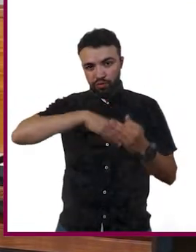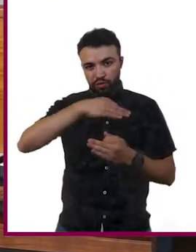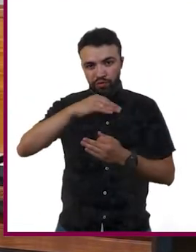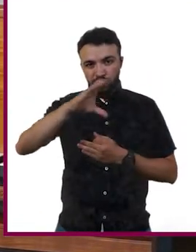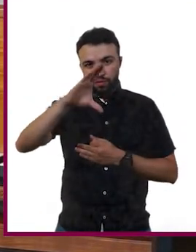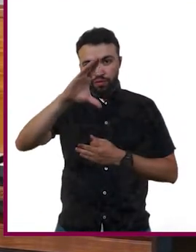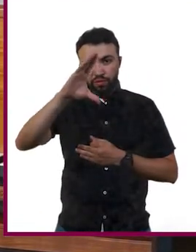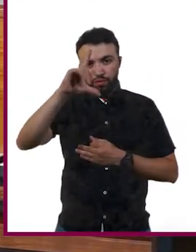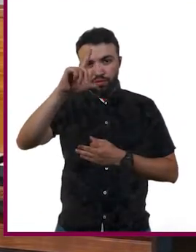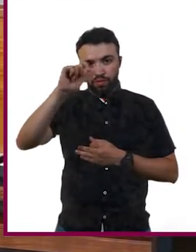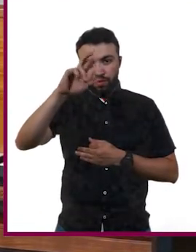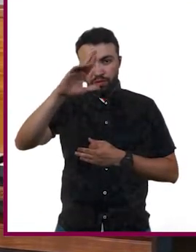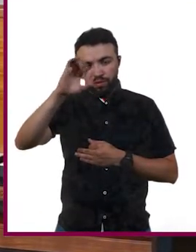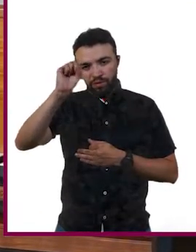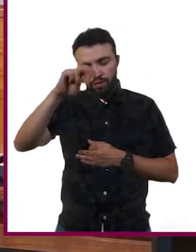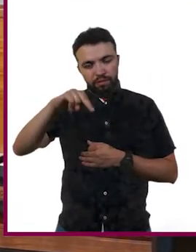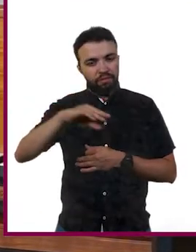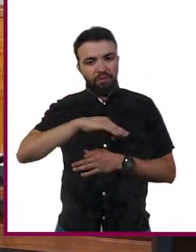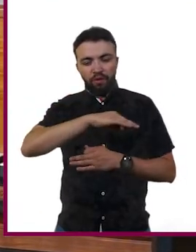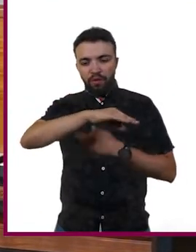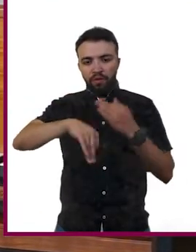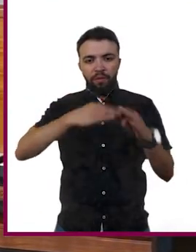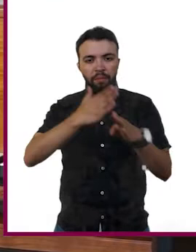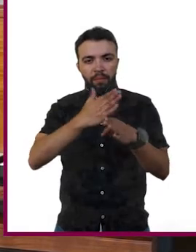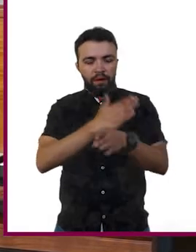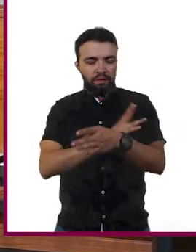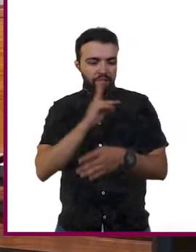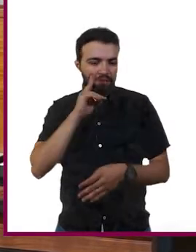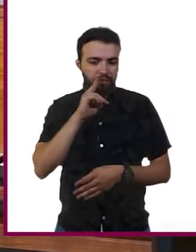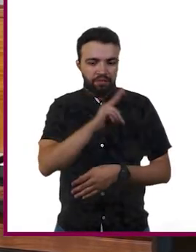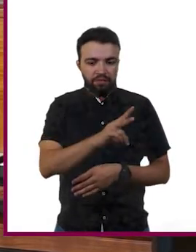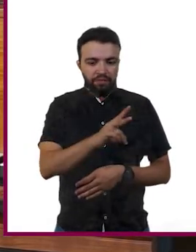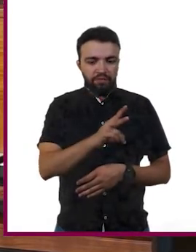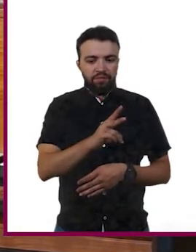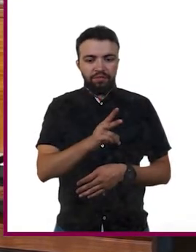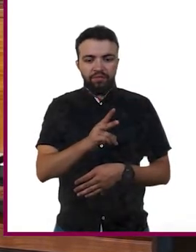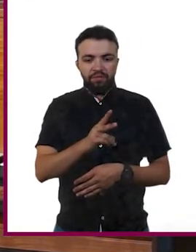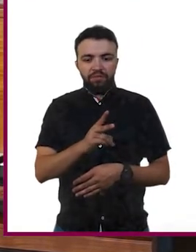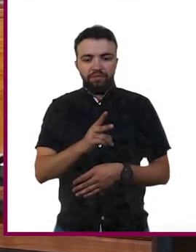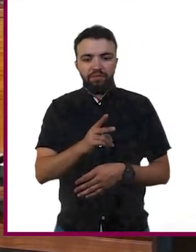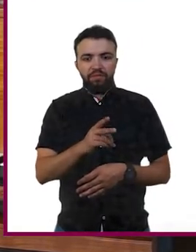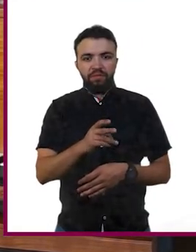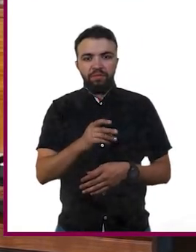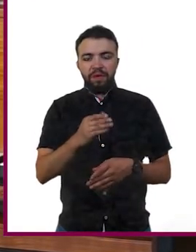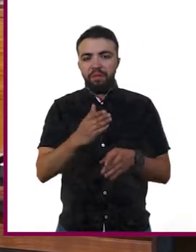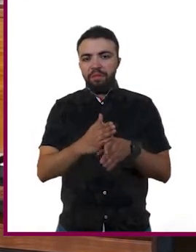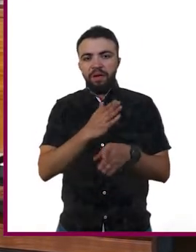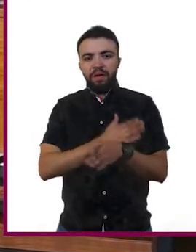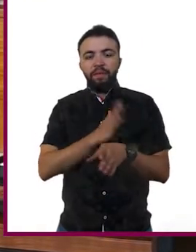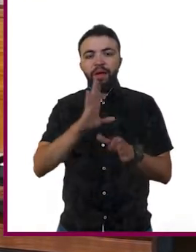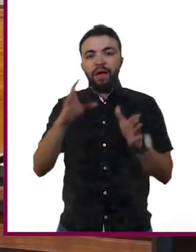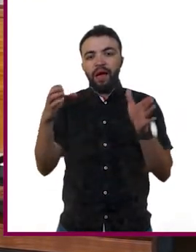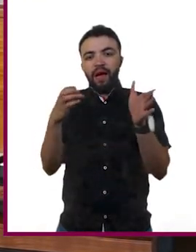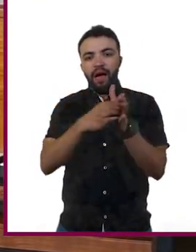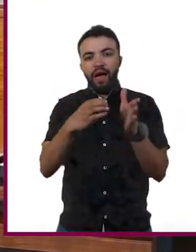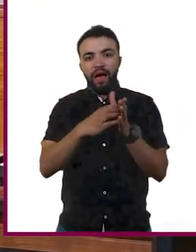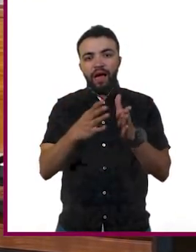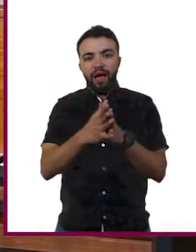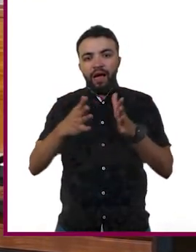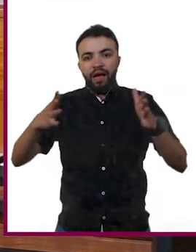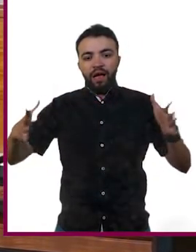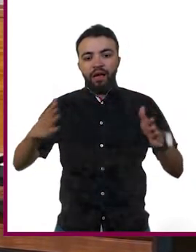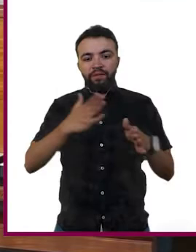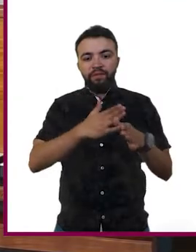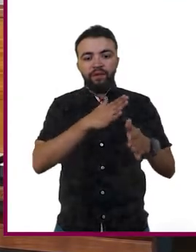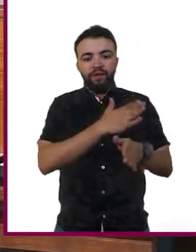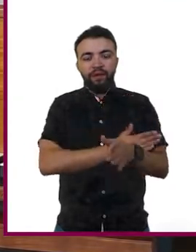todo es madera. Se fijan, ¿no? Pues ¿no? Es al final una cajota armónica que